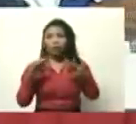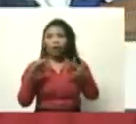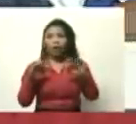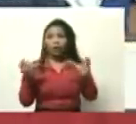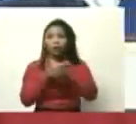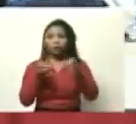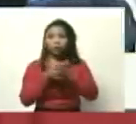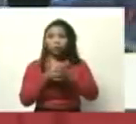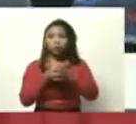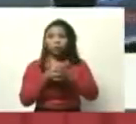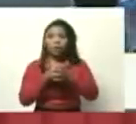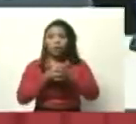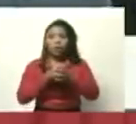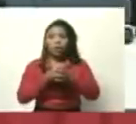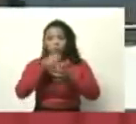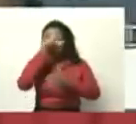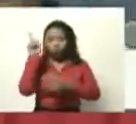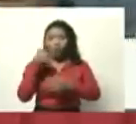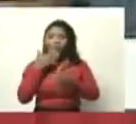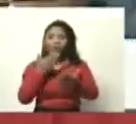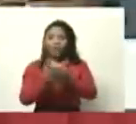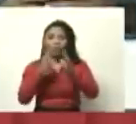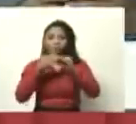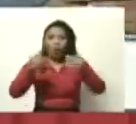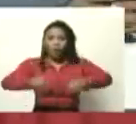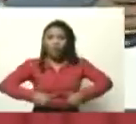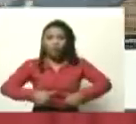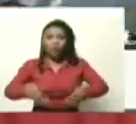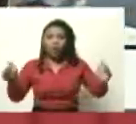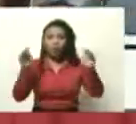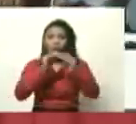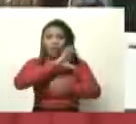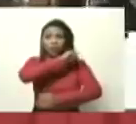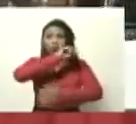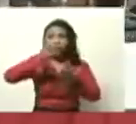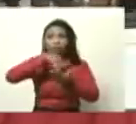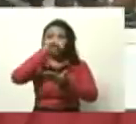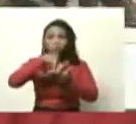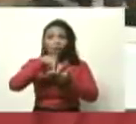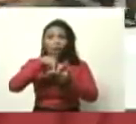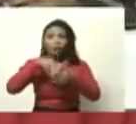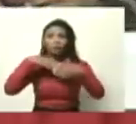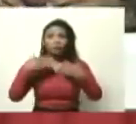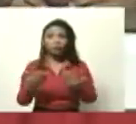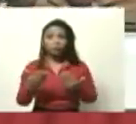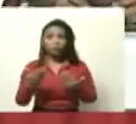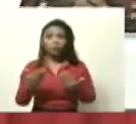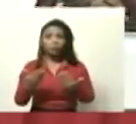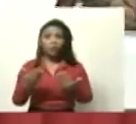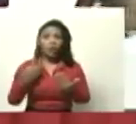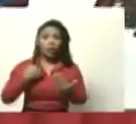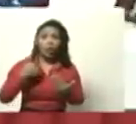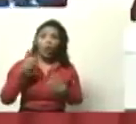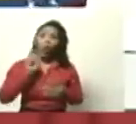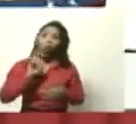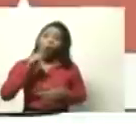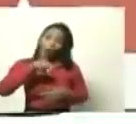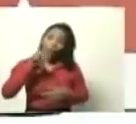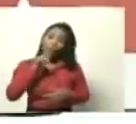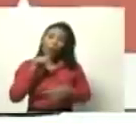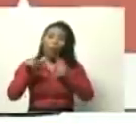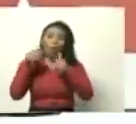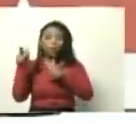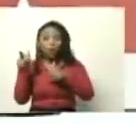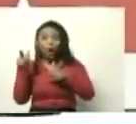partido. Agradecidos nosotros de todo el esfuerzo, igual de la dirección nacional, los que no están hoy, algunos pasaron al